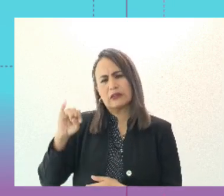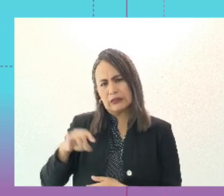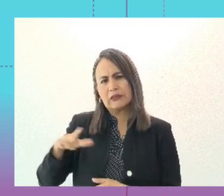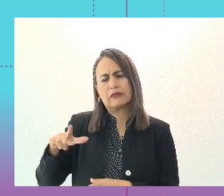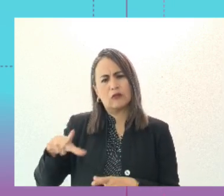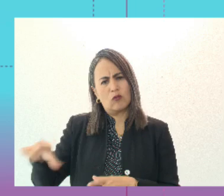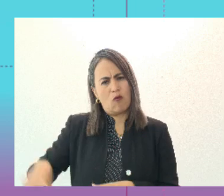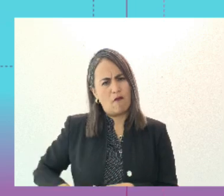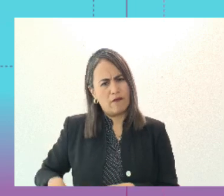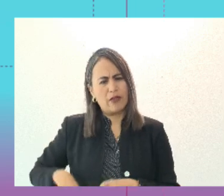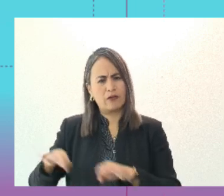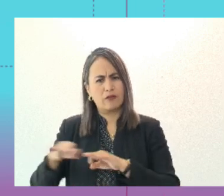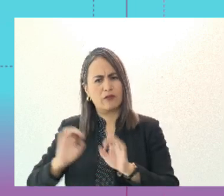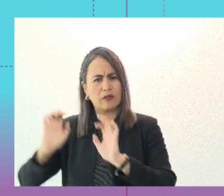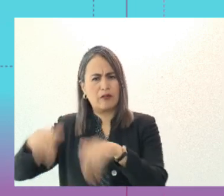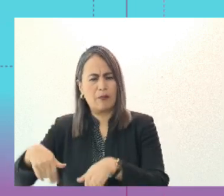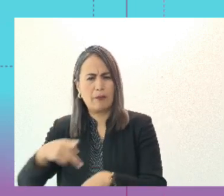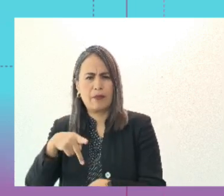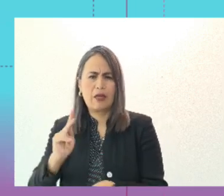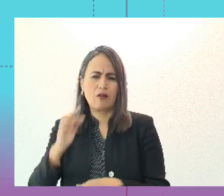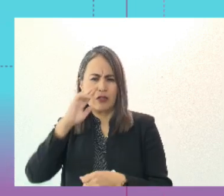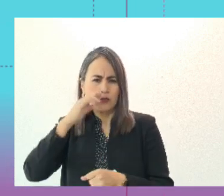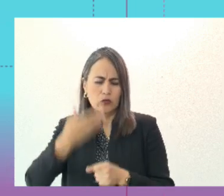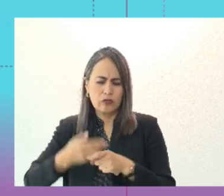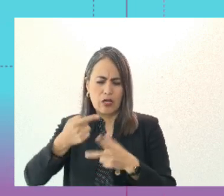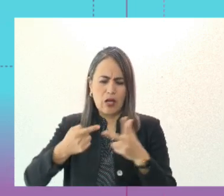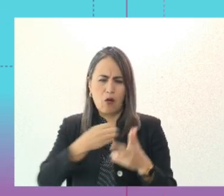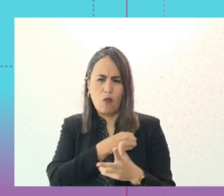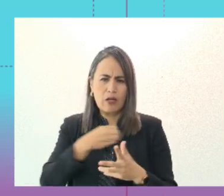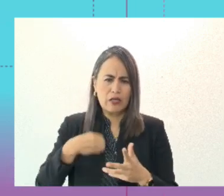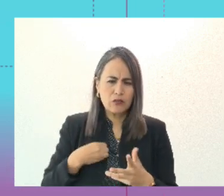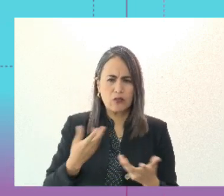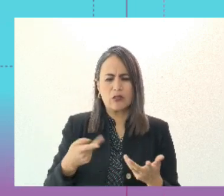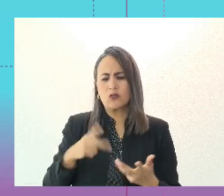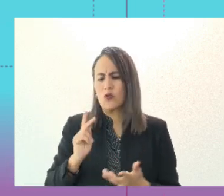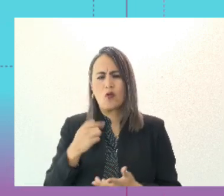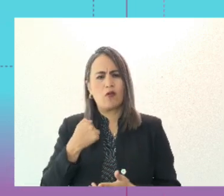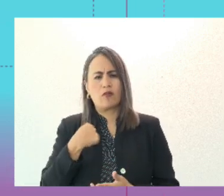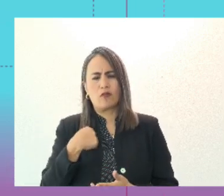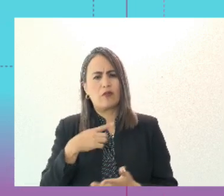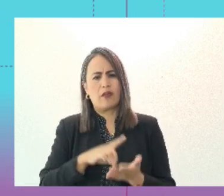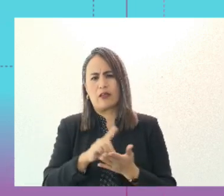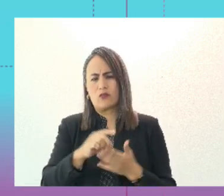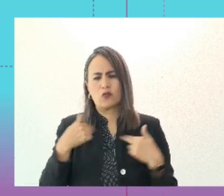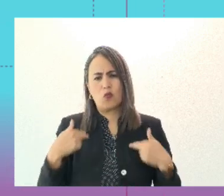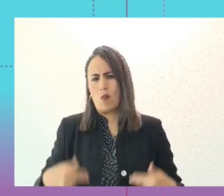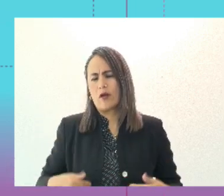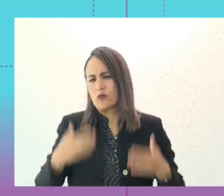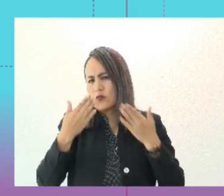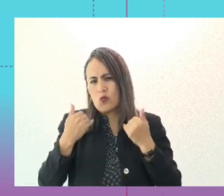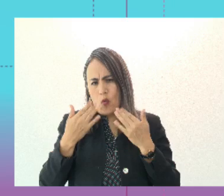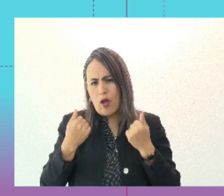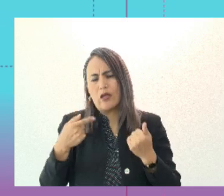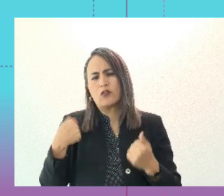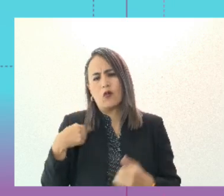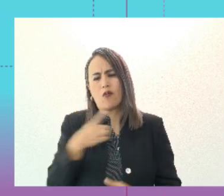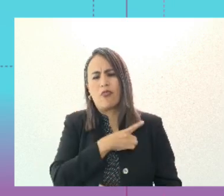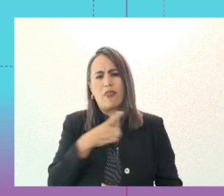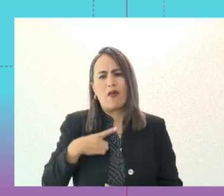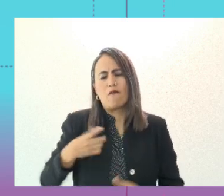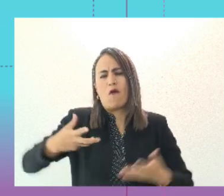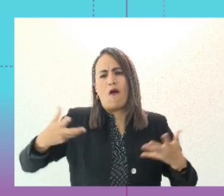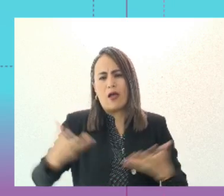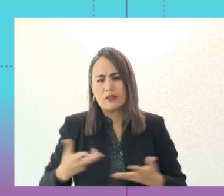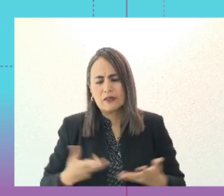realizar atribuciones, facultades y funciones. Como autoridad no tengo derechos humanos, sino que tengo la obligación de hacer,